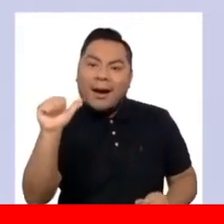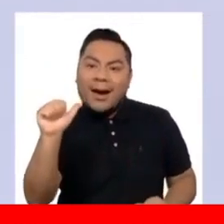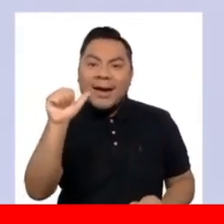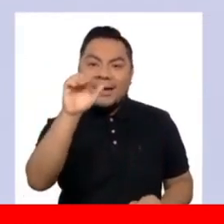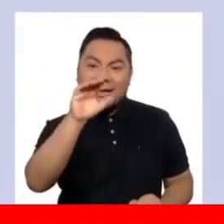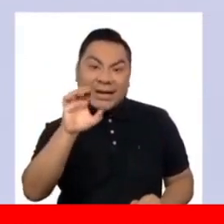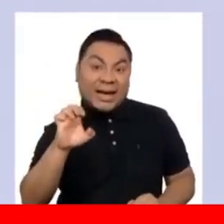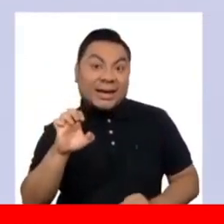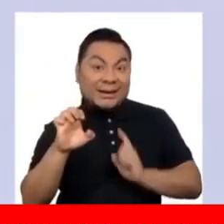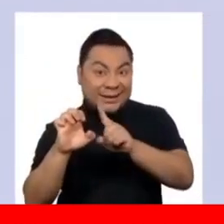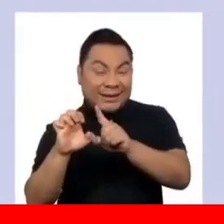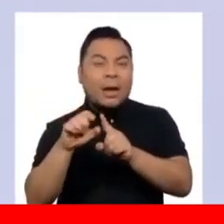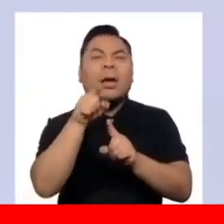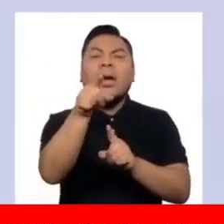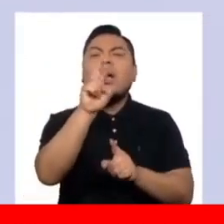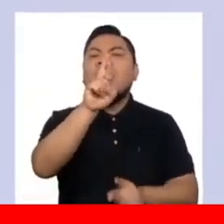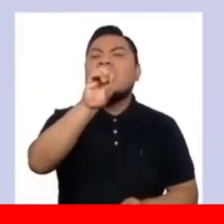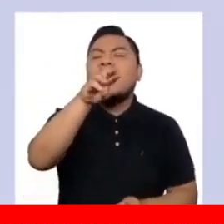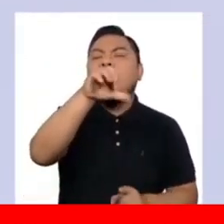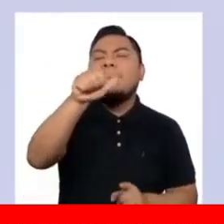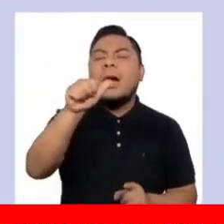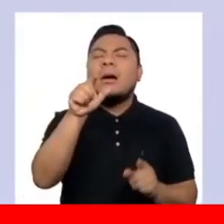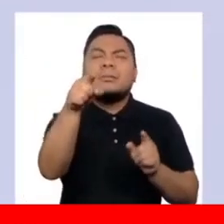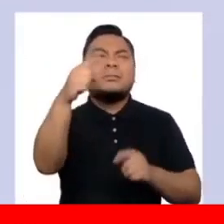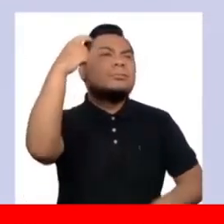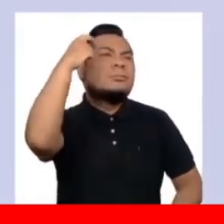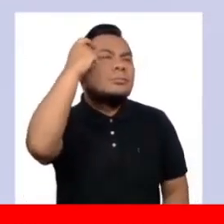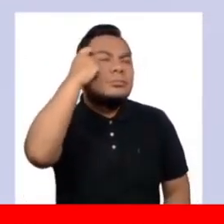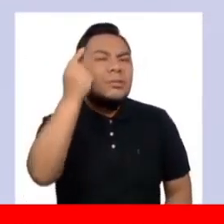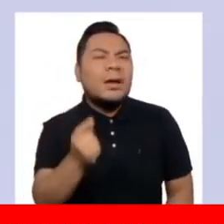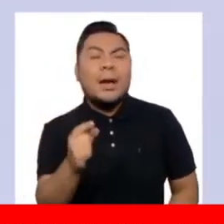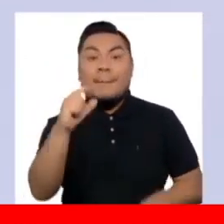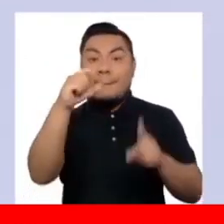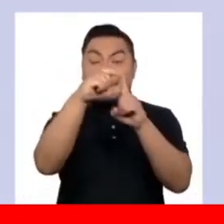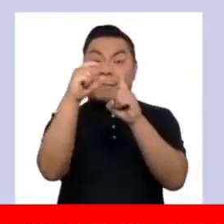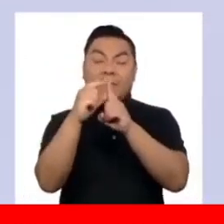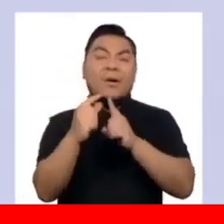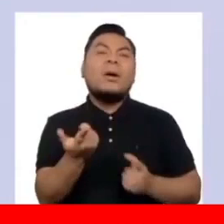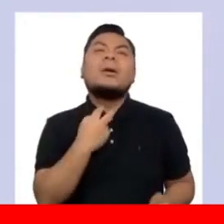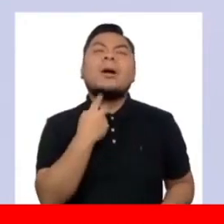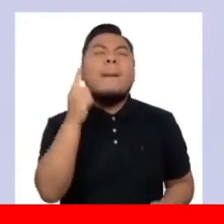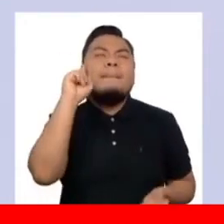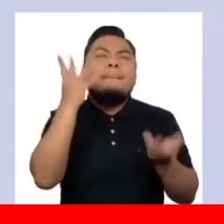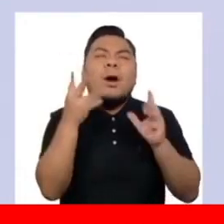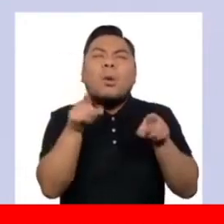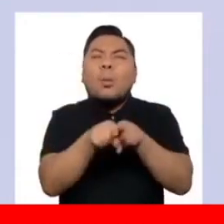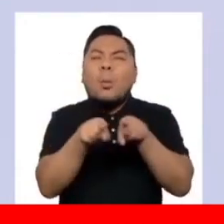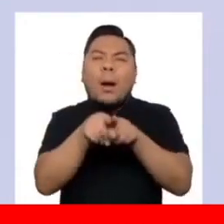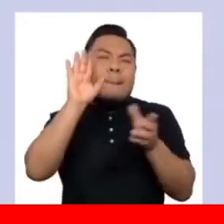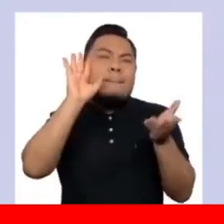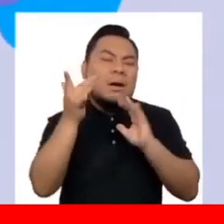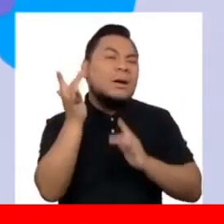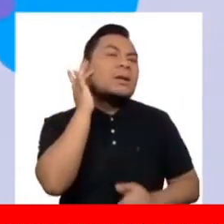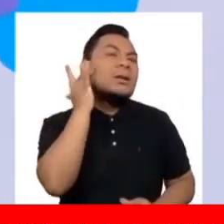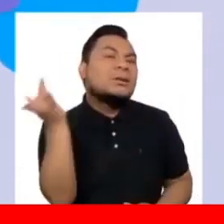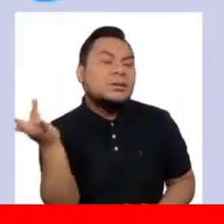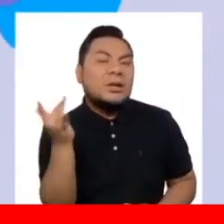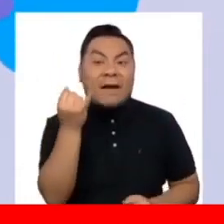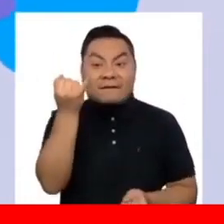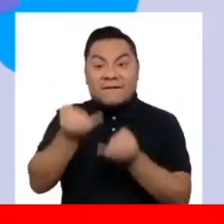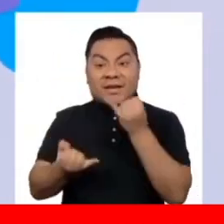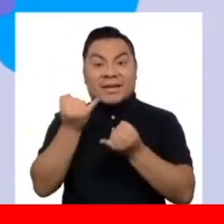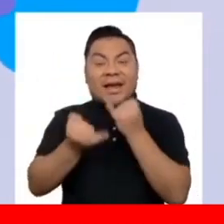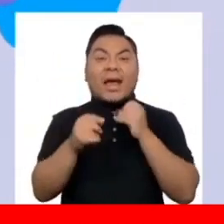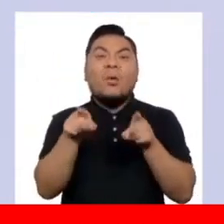Pues para crear una rima tenemos que pensar en palabras que suenen parecido o que tienen sonidos finales